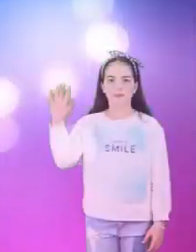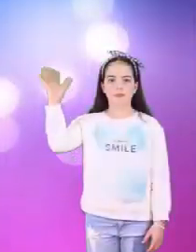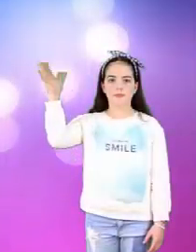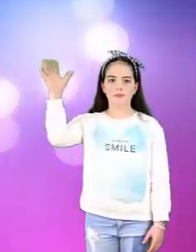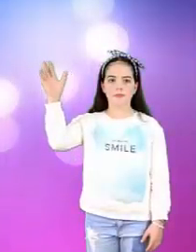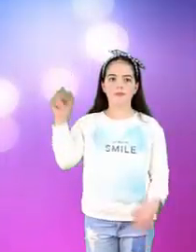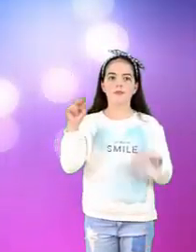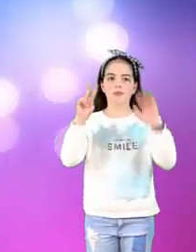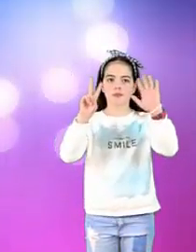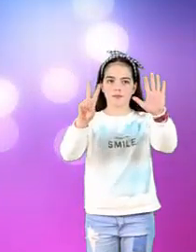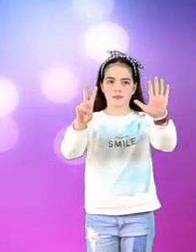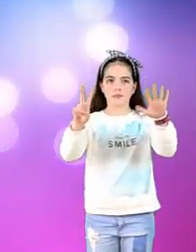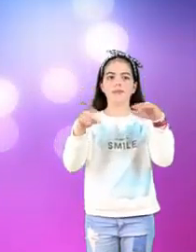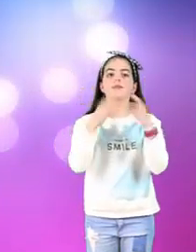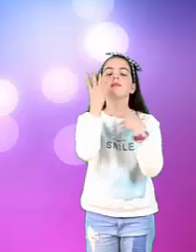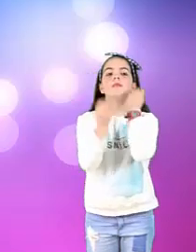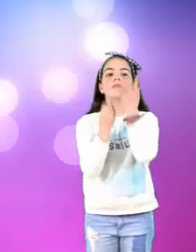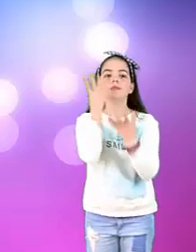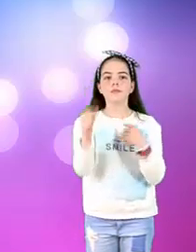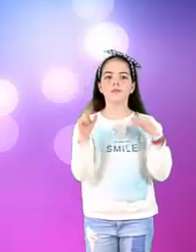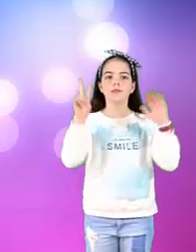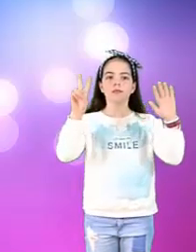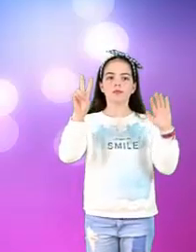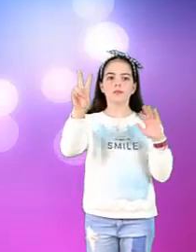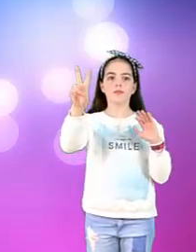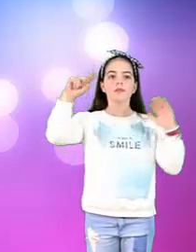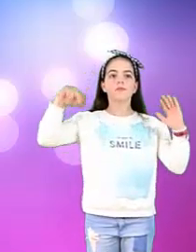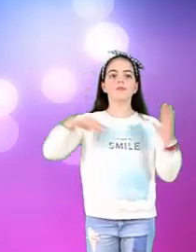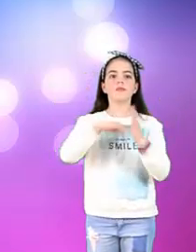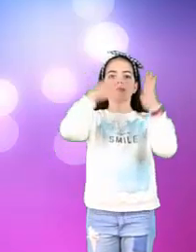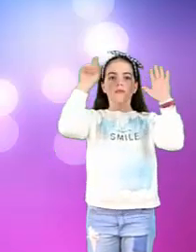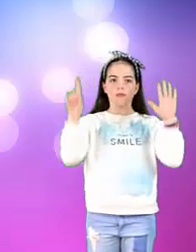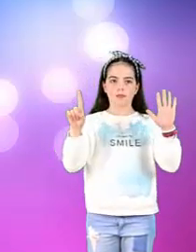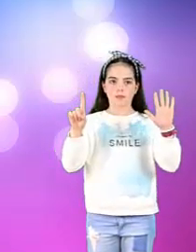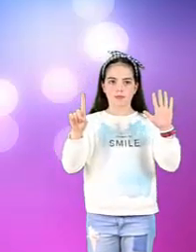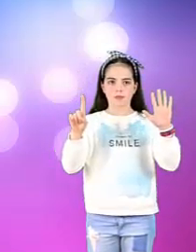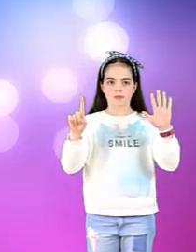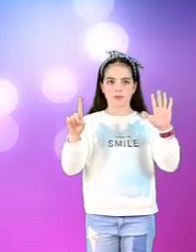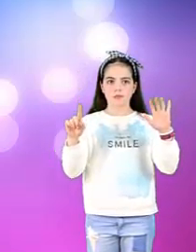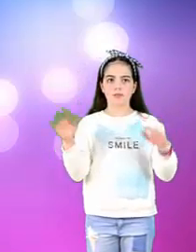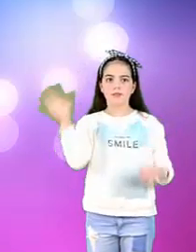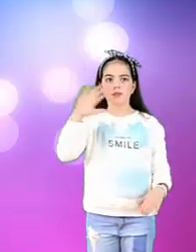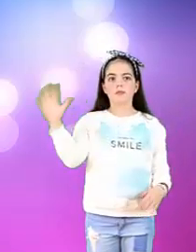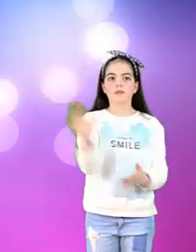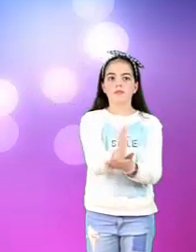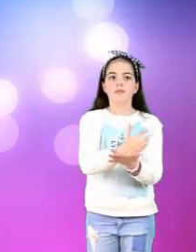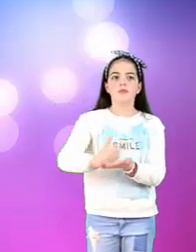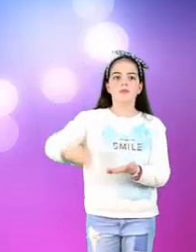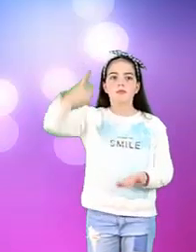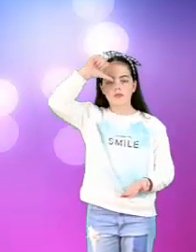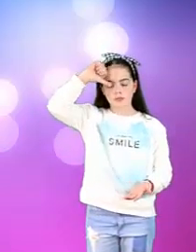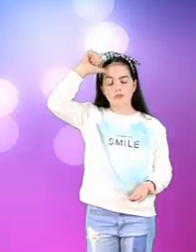Previsión para o 7 de maio de 2016. Ola a todos e a todas, saúdos de